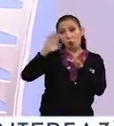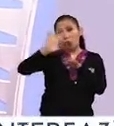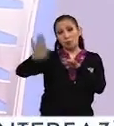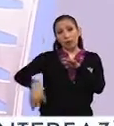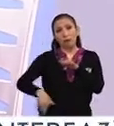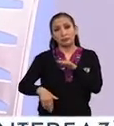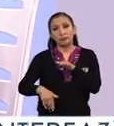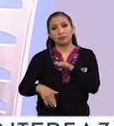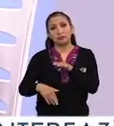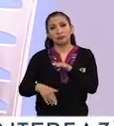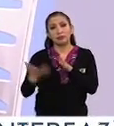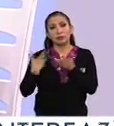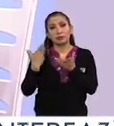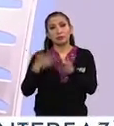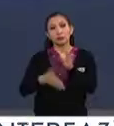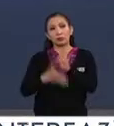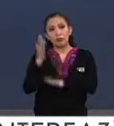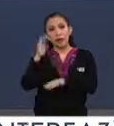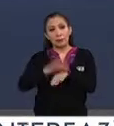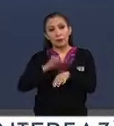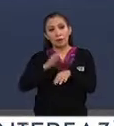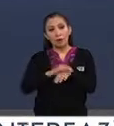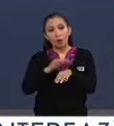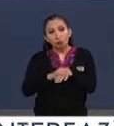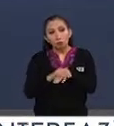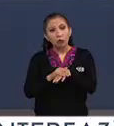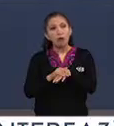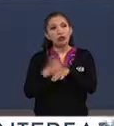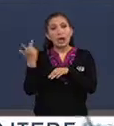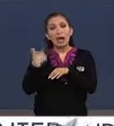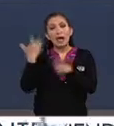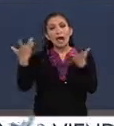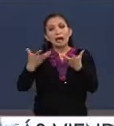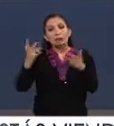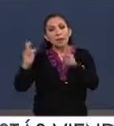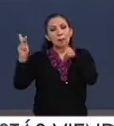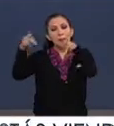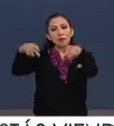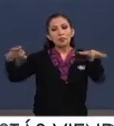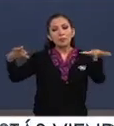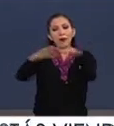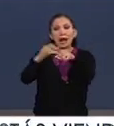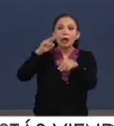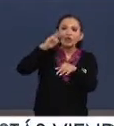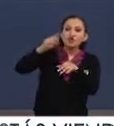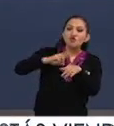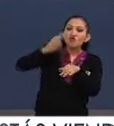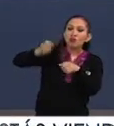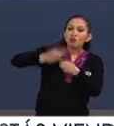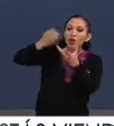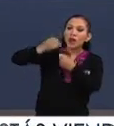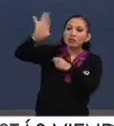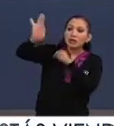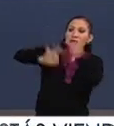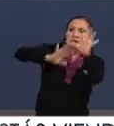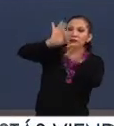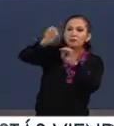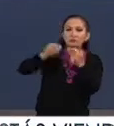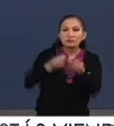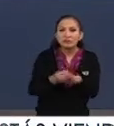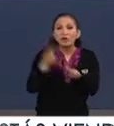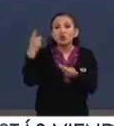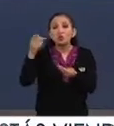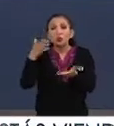dos, sus amigos se fueron, pues simplemente, él construye puentes para recuperar las voces de esos poetas que se fueron.